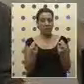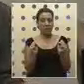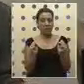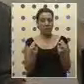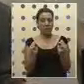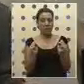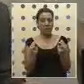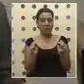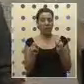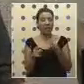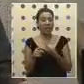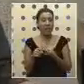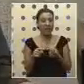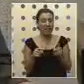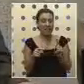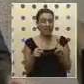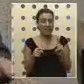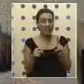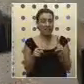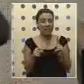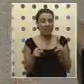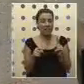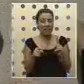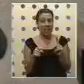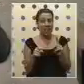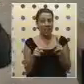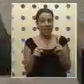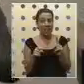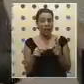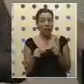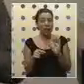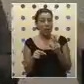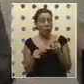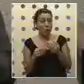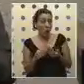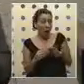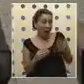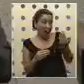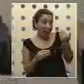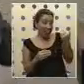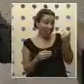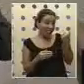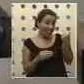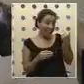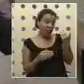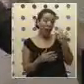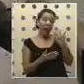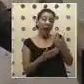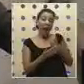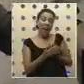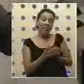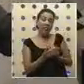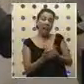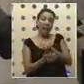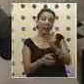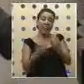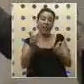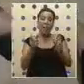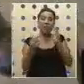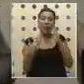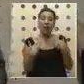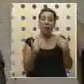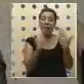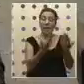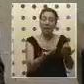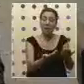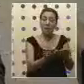la diferencia es que el bono anterior tenía un universo de beneficiarios